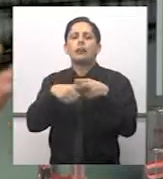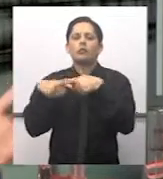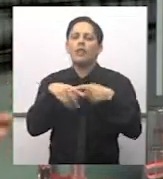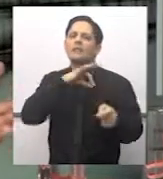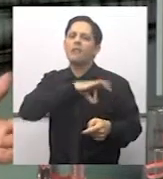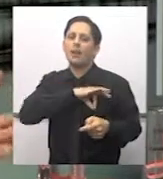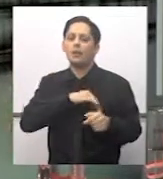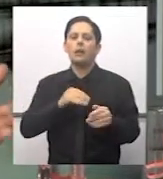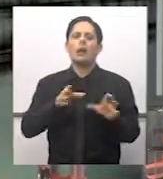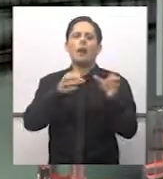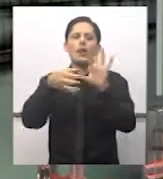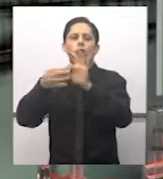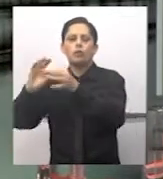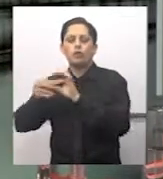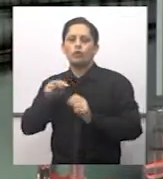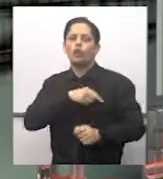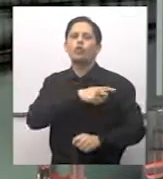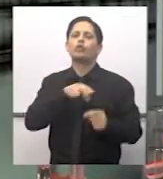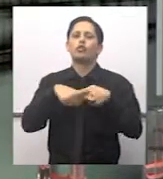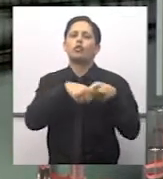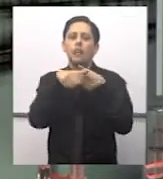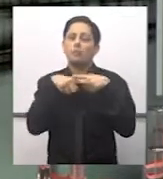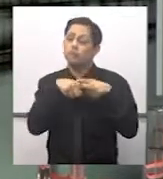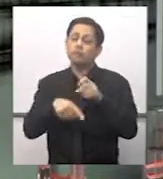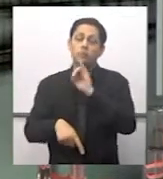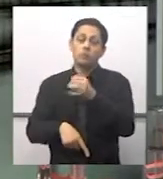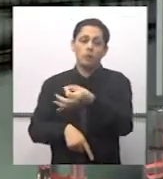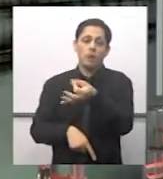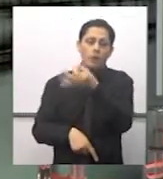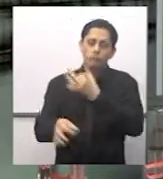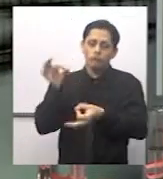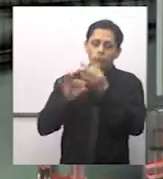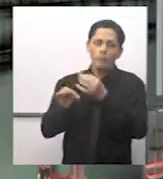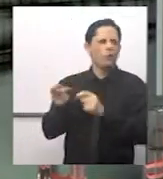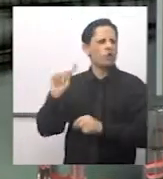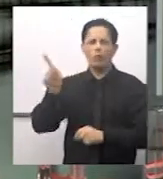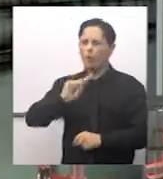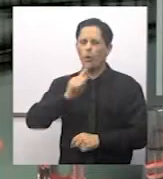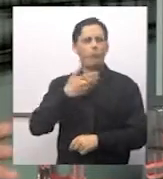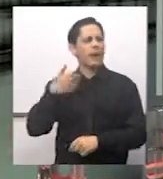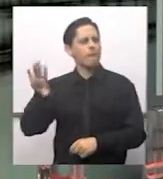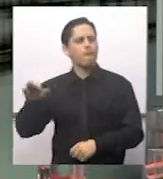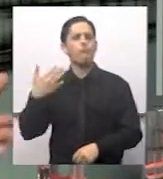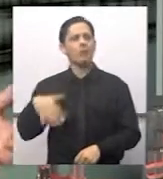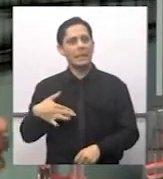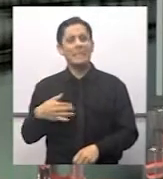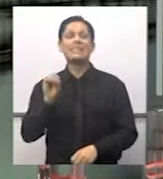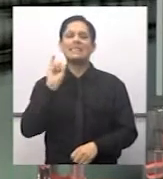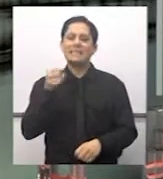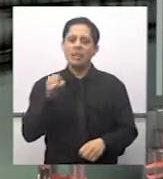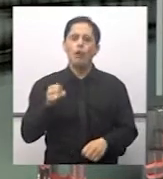organizada, las organizaciones sociales lo comentaban mucho. Pero la verdad que yo creo que eso no fue lo más importante. Hubo algo